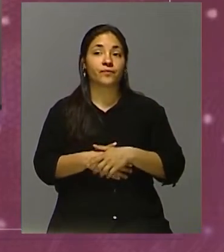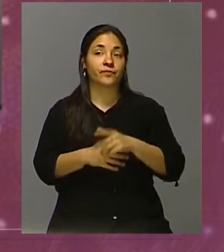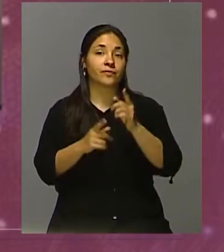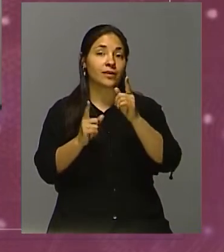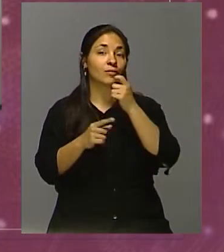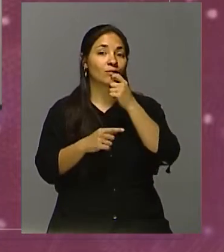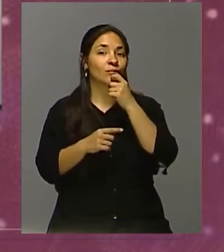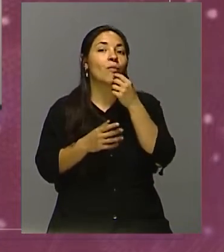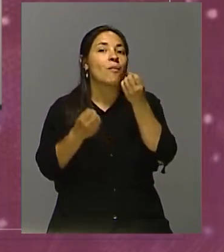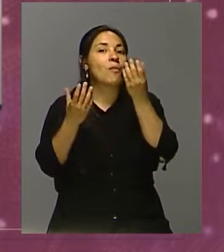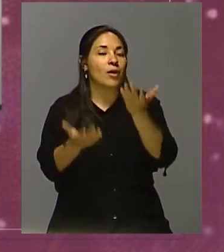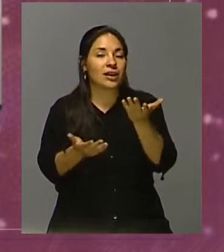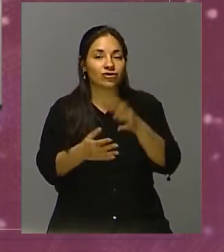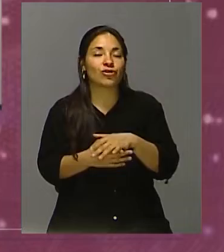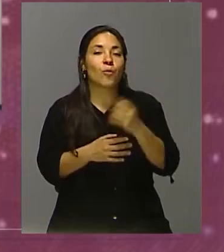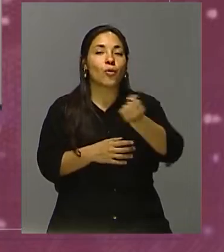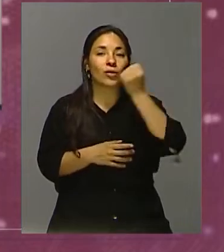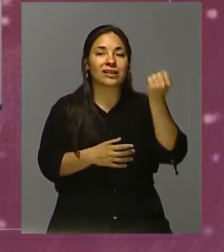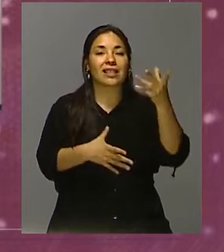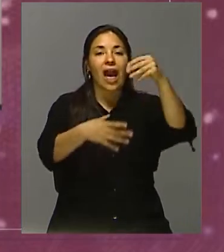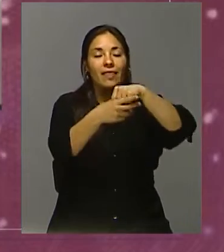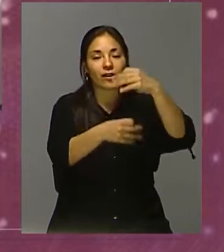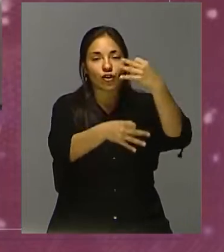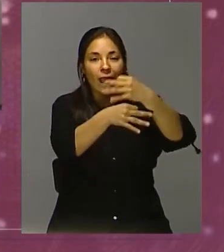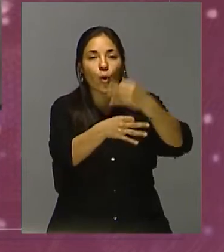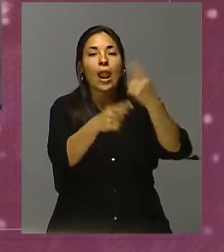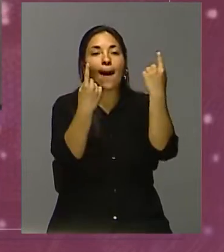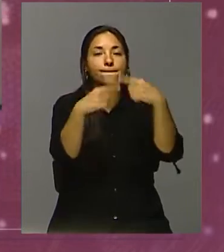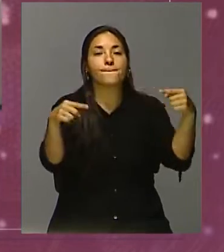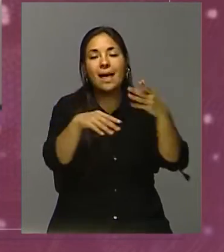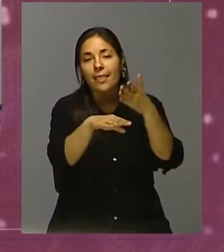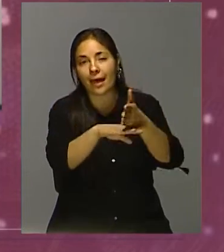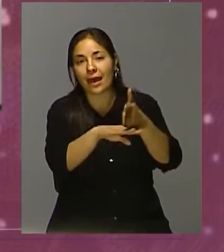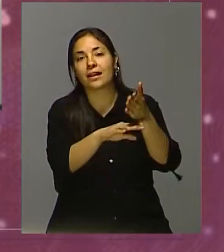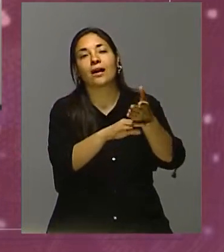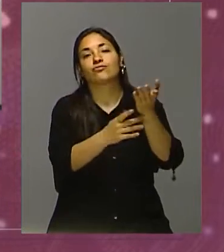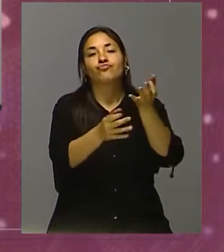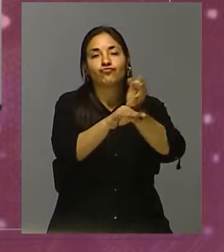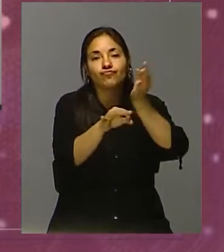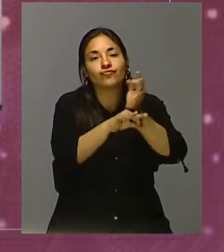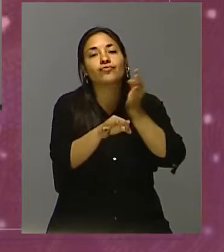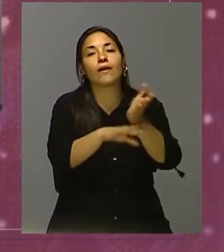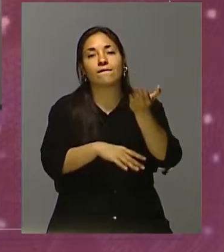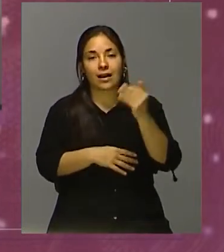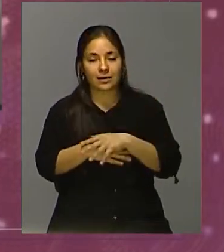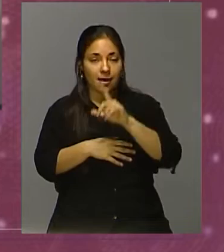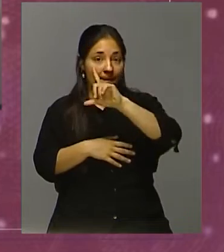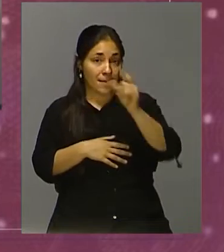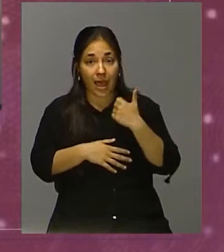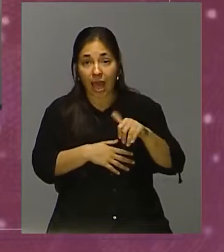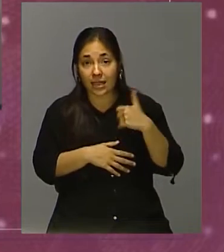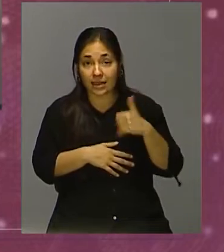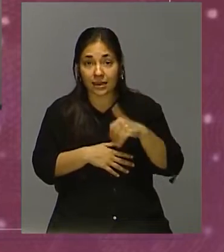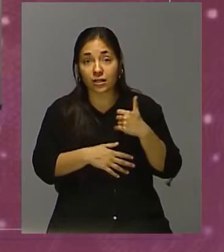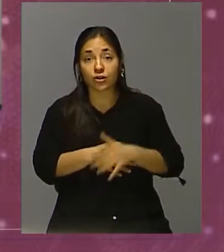instalar la educación financiera como una materia, como un contenido, si querés llamar así, transversal. Yo creo que los argentinos